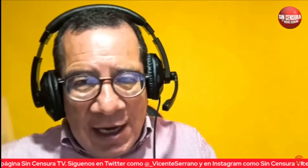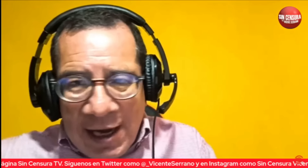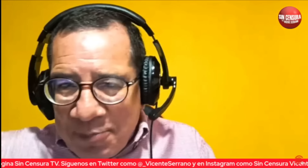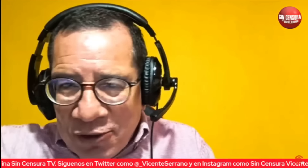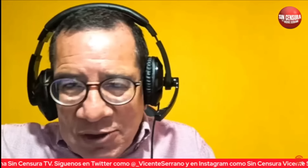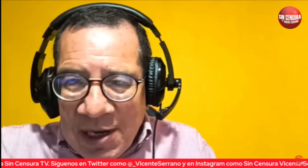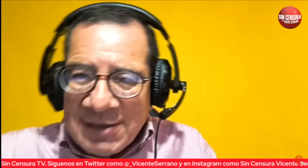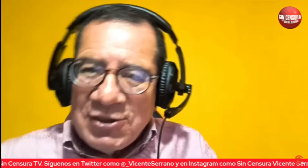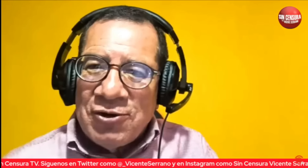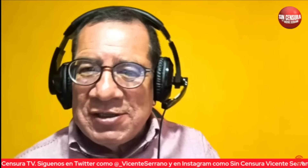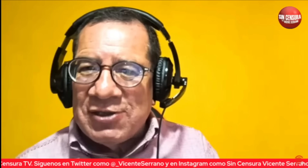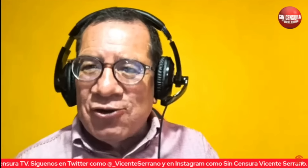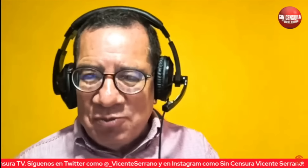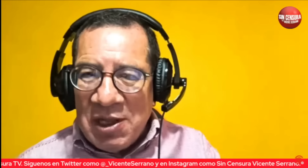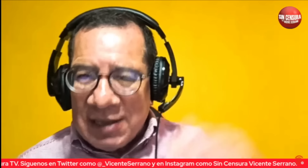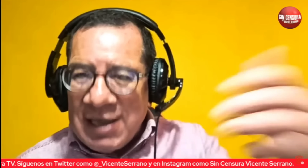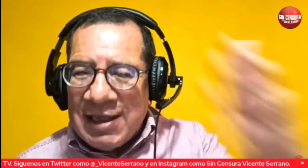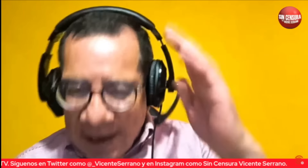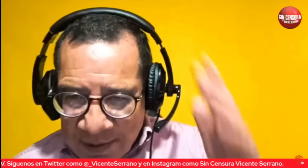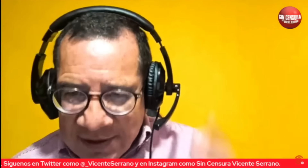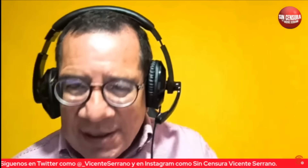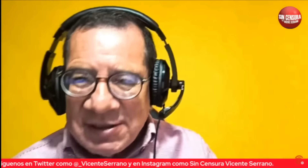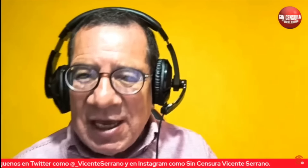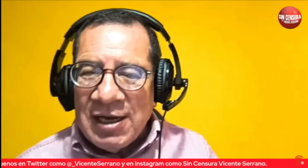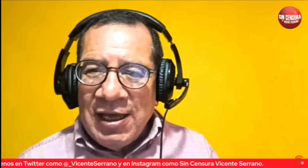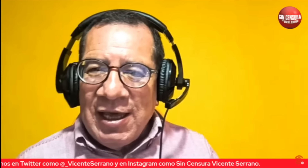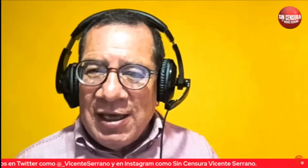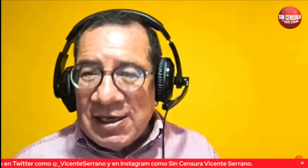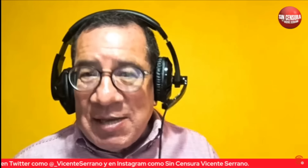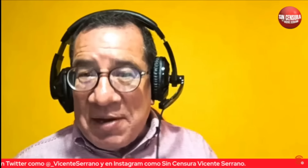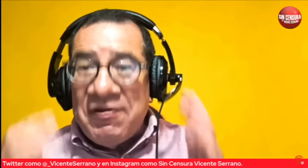2025, la próxima elección es 2030,